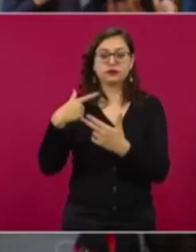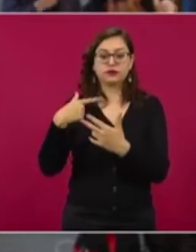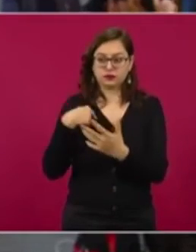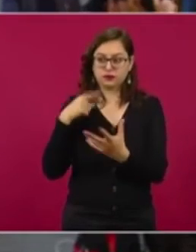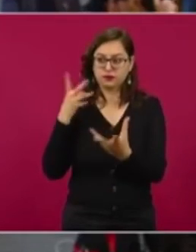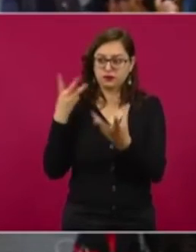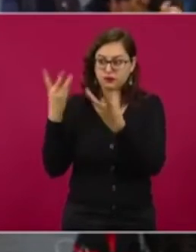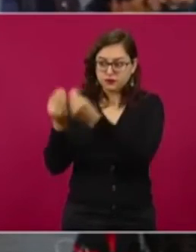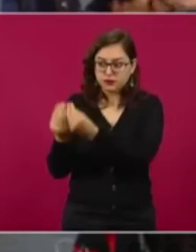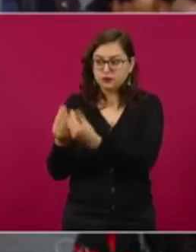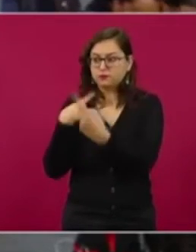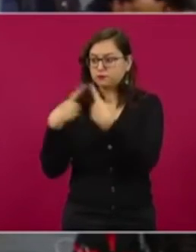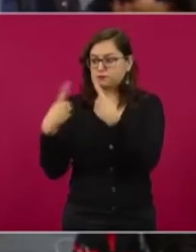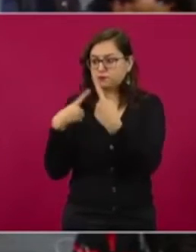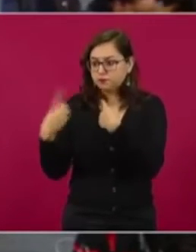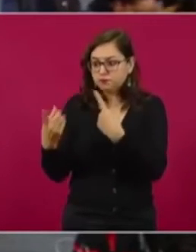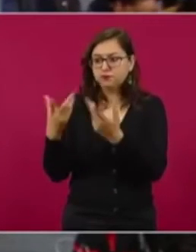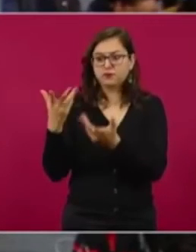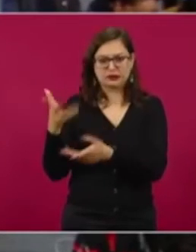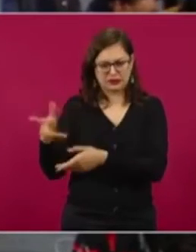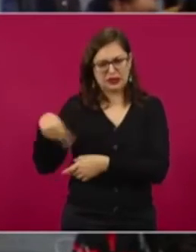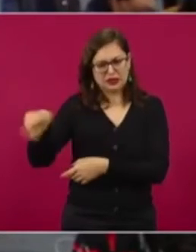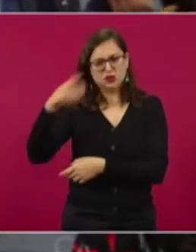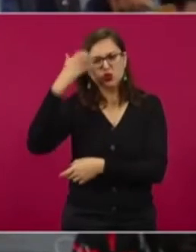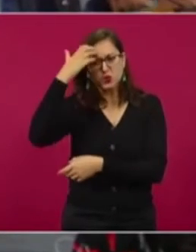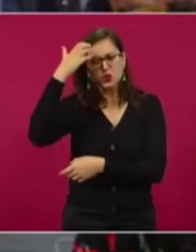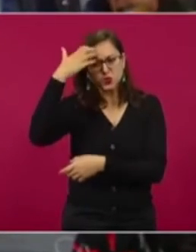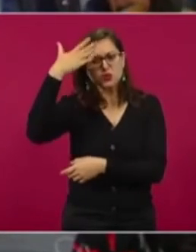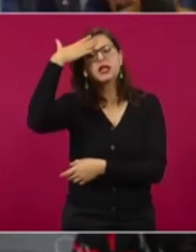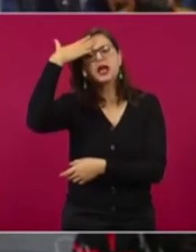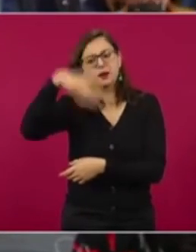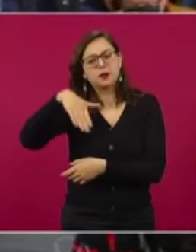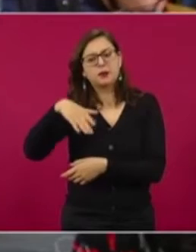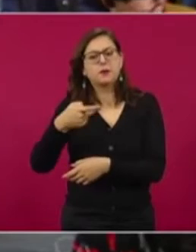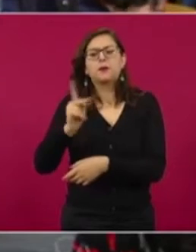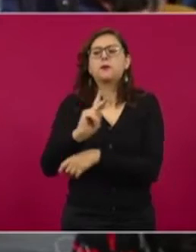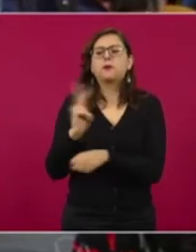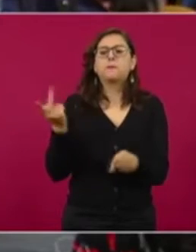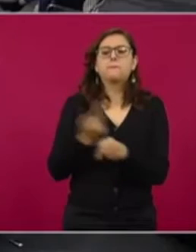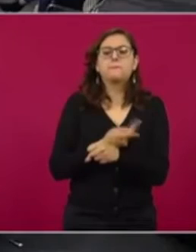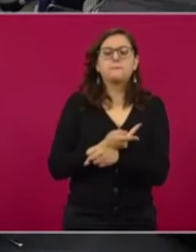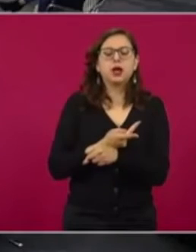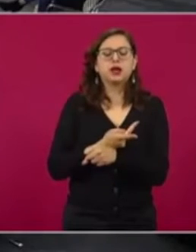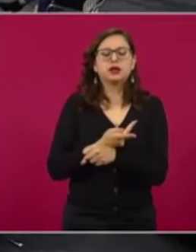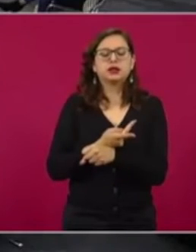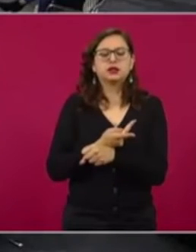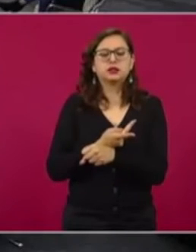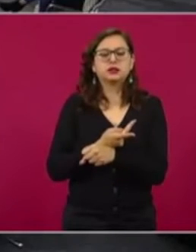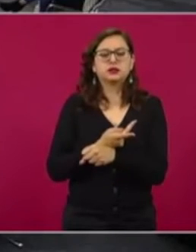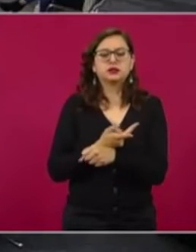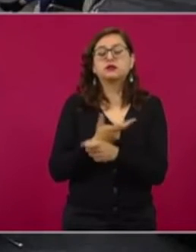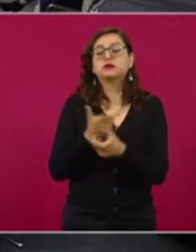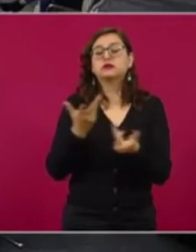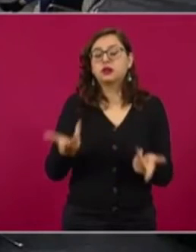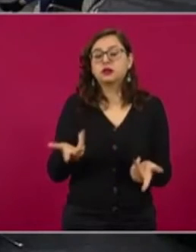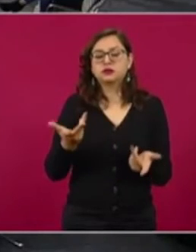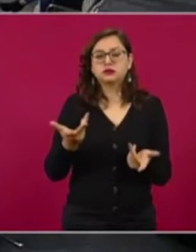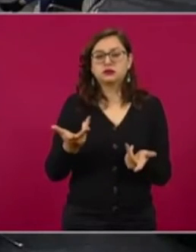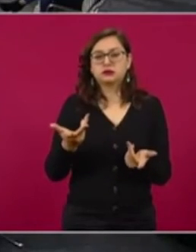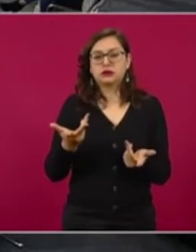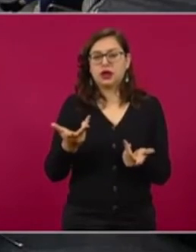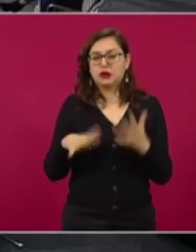que tienen el dato exacto. ¿Qué es lo que sucede, señor presidente? Que como no es públicamente